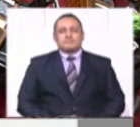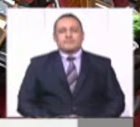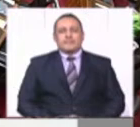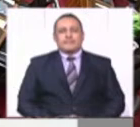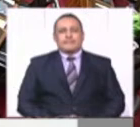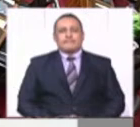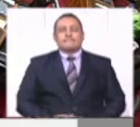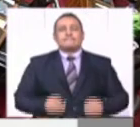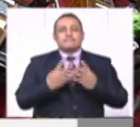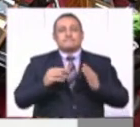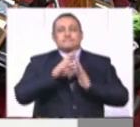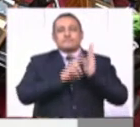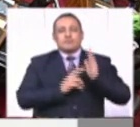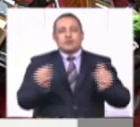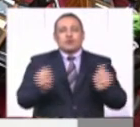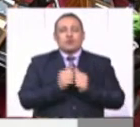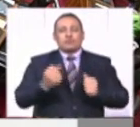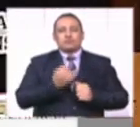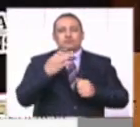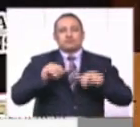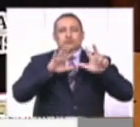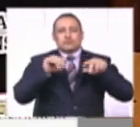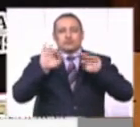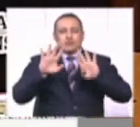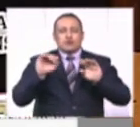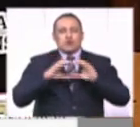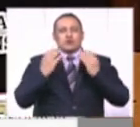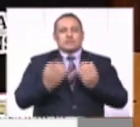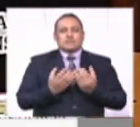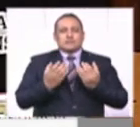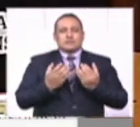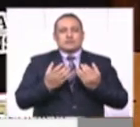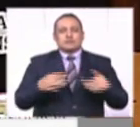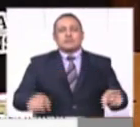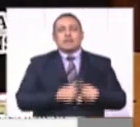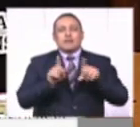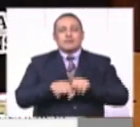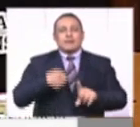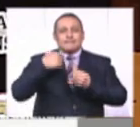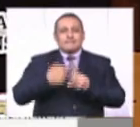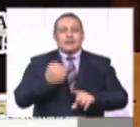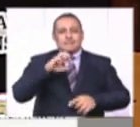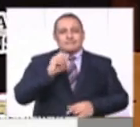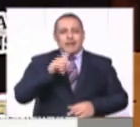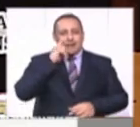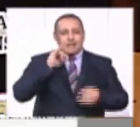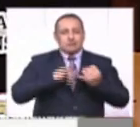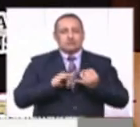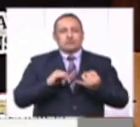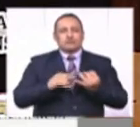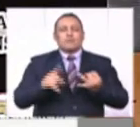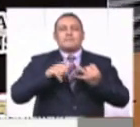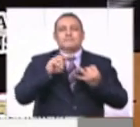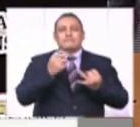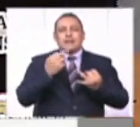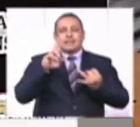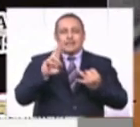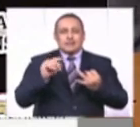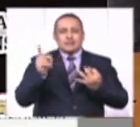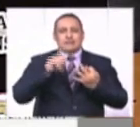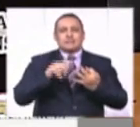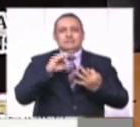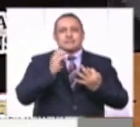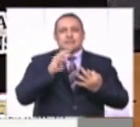han registrado su asistencia 89 señores congresistas más Palacio Juán valer